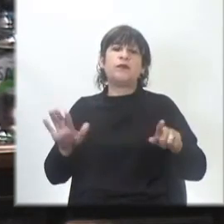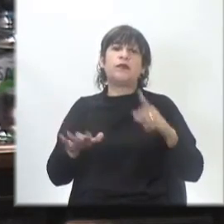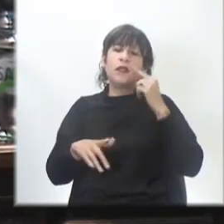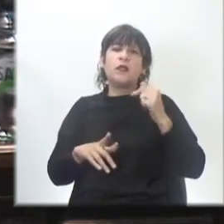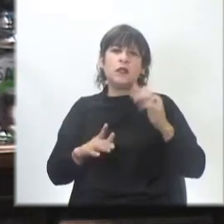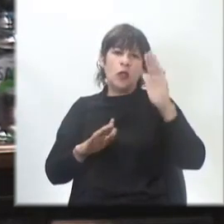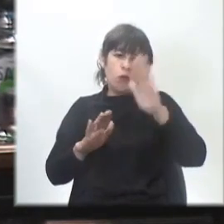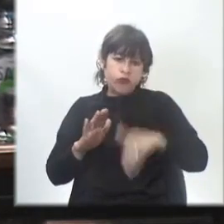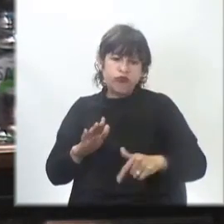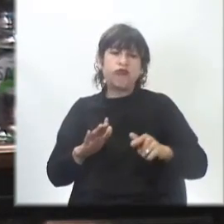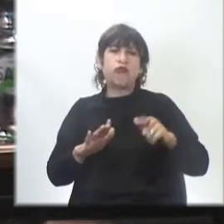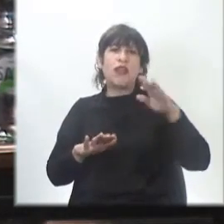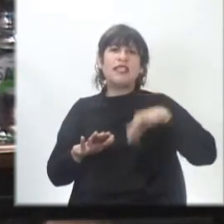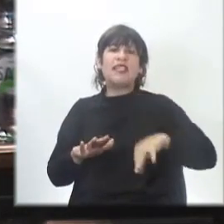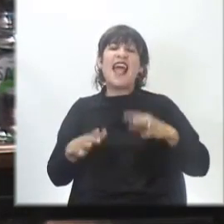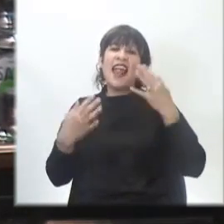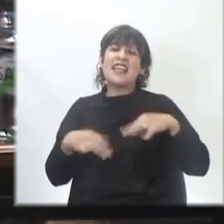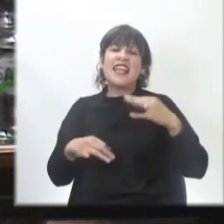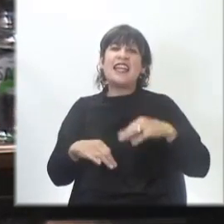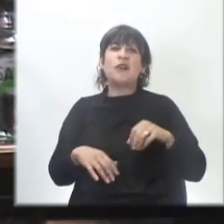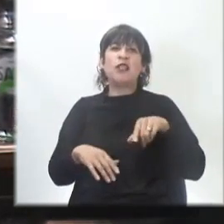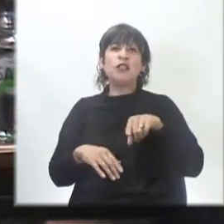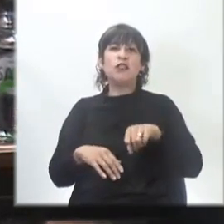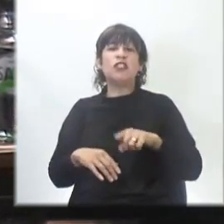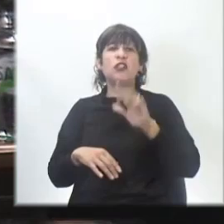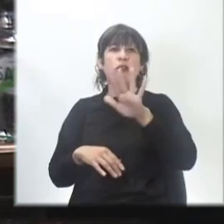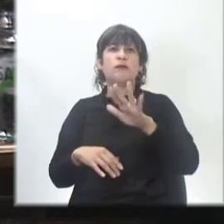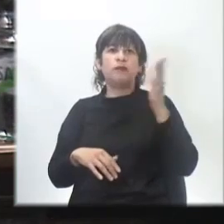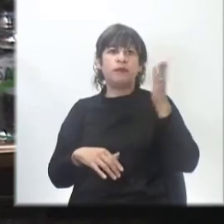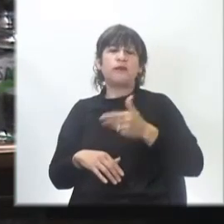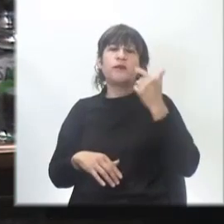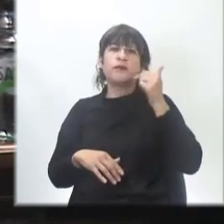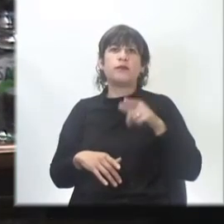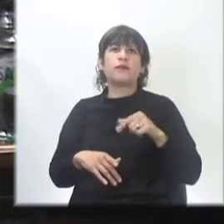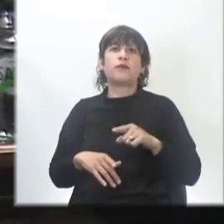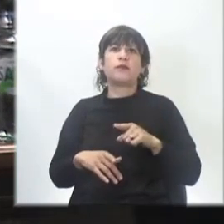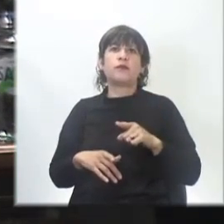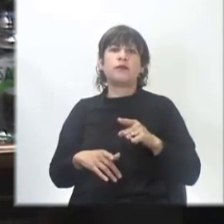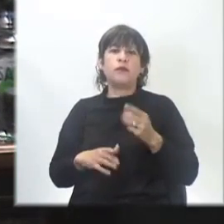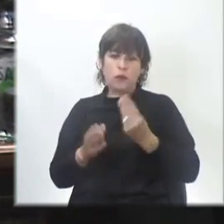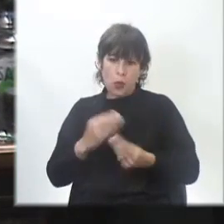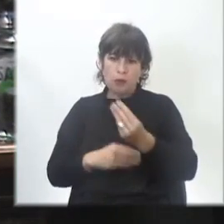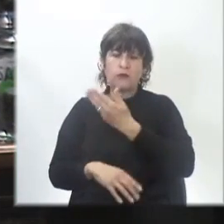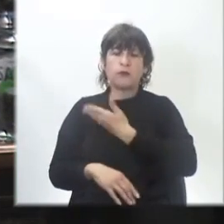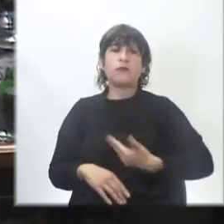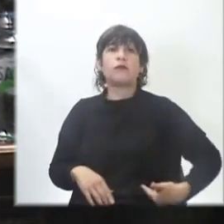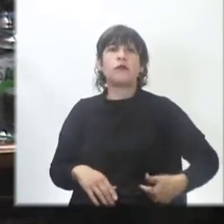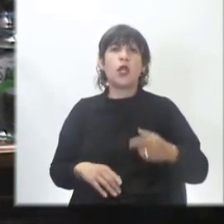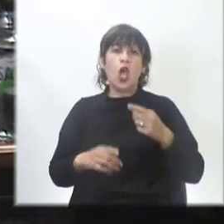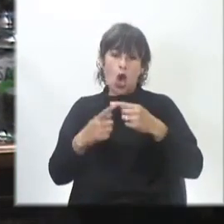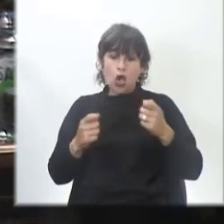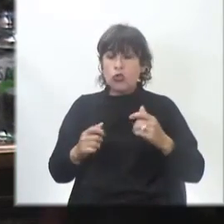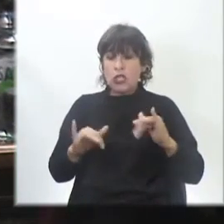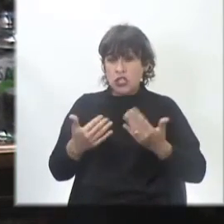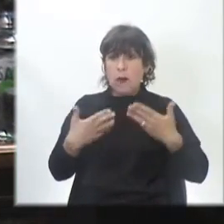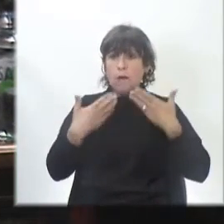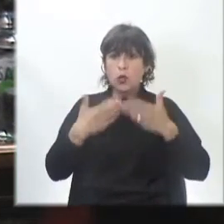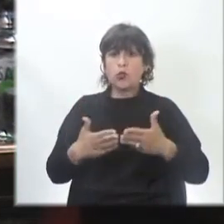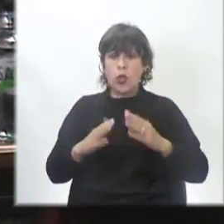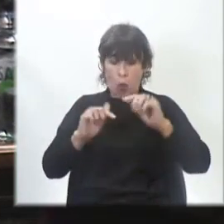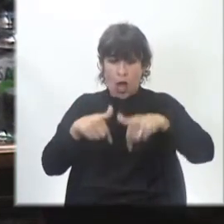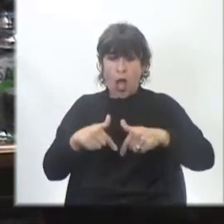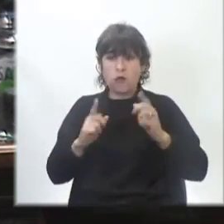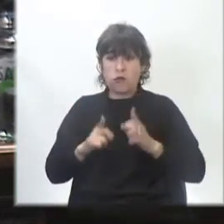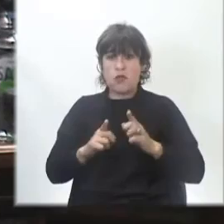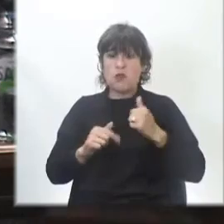del 5% desde que asumió el actual gobierno. Cosa que hemos preguntado. Acá mismo,